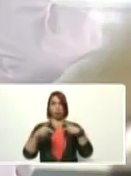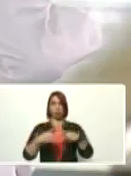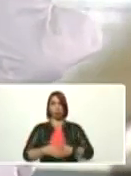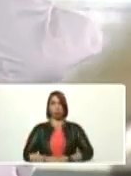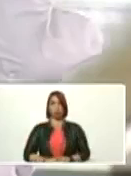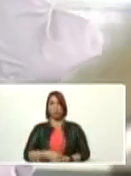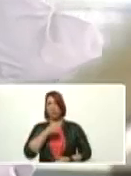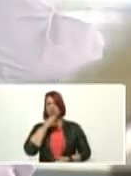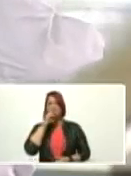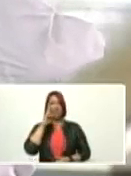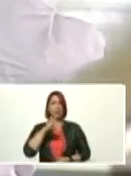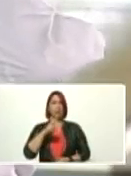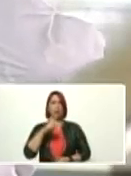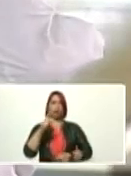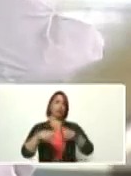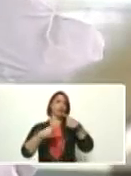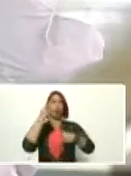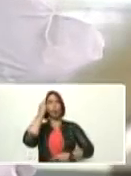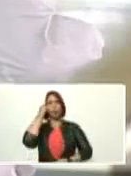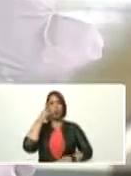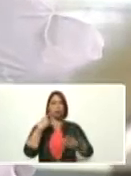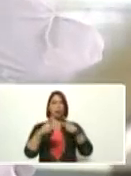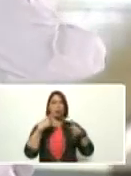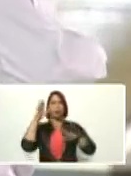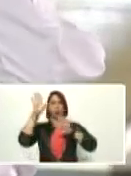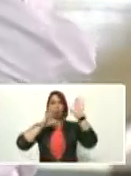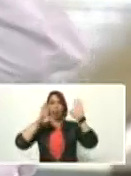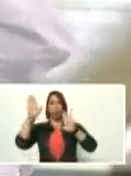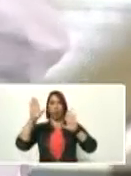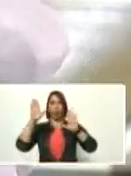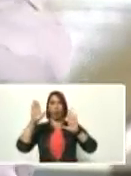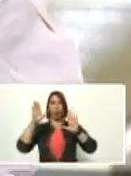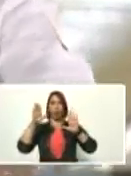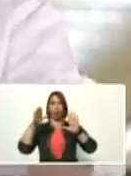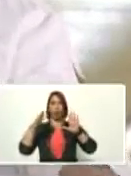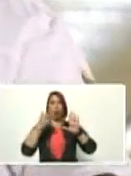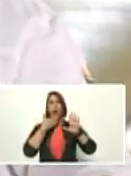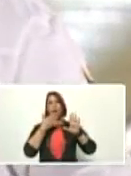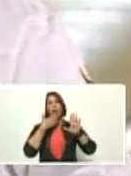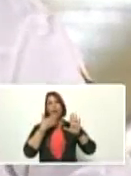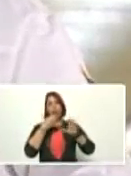¿Quién ve TikTok todos los días? Levante la mano. Ay, son unos aburridos.